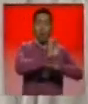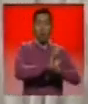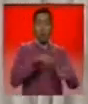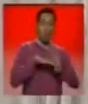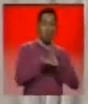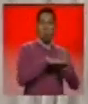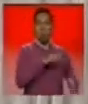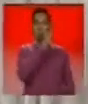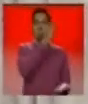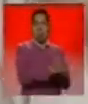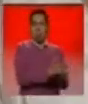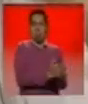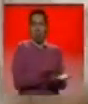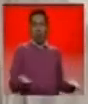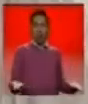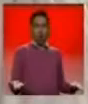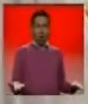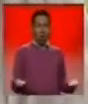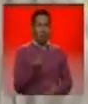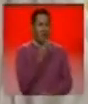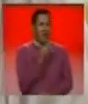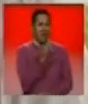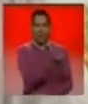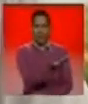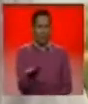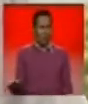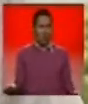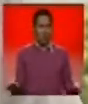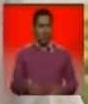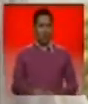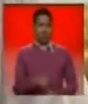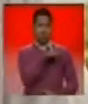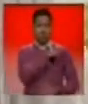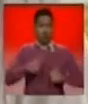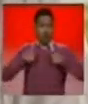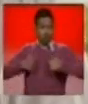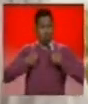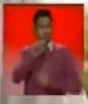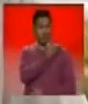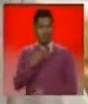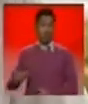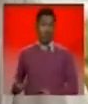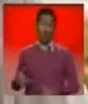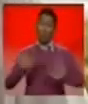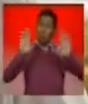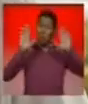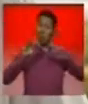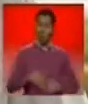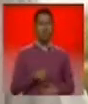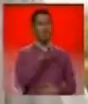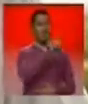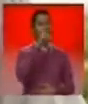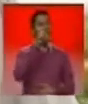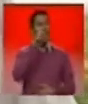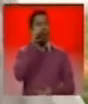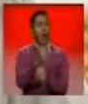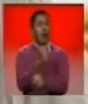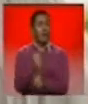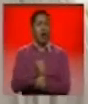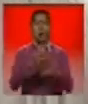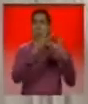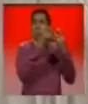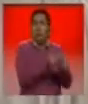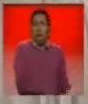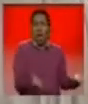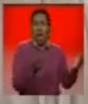los préstamos quirografarios, que no era competencia de él, sino del Seguro Social, a reducir salarios. Destruyeron empleo. Nosotros no ha crecido